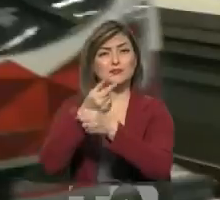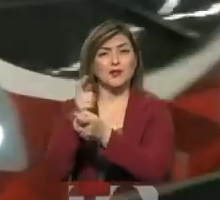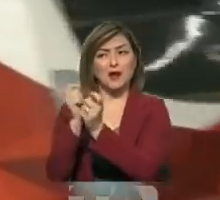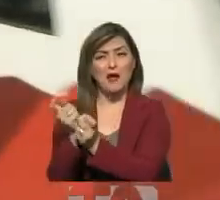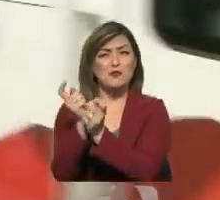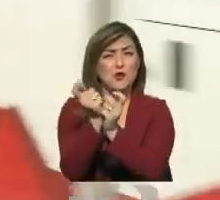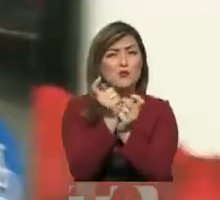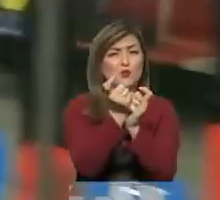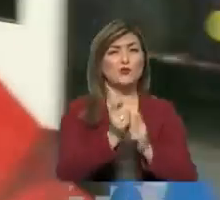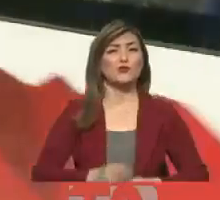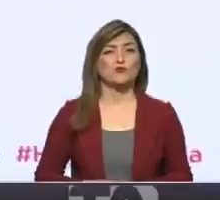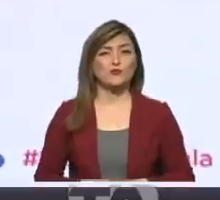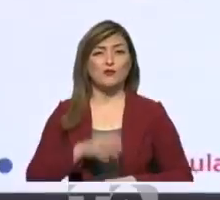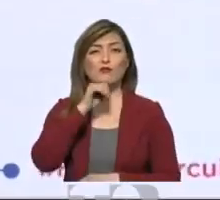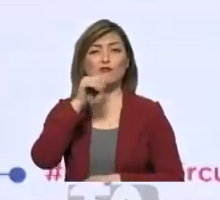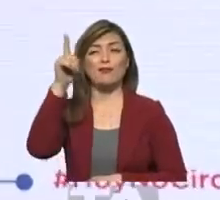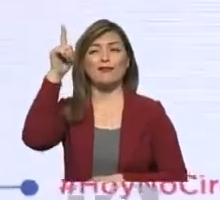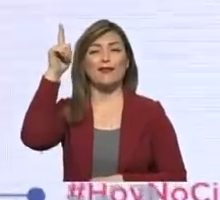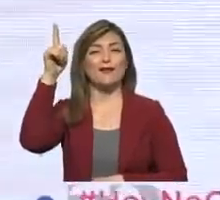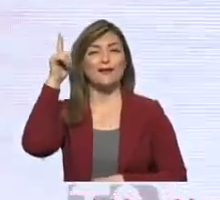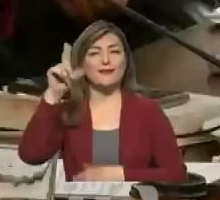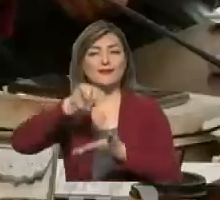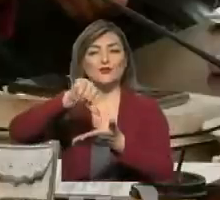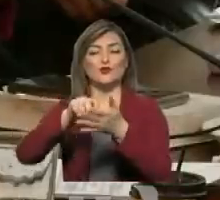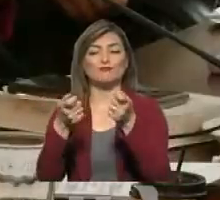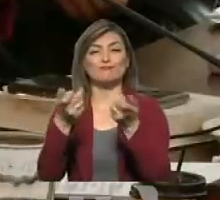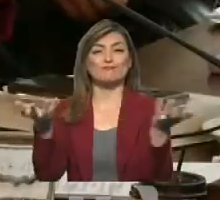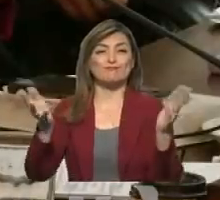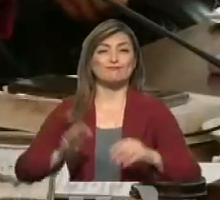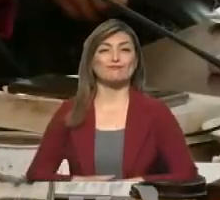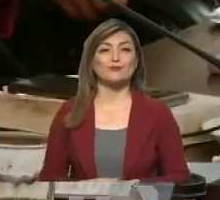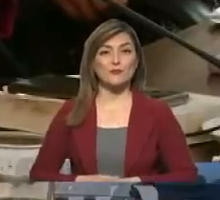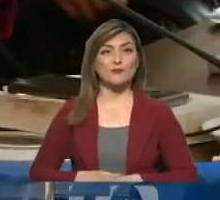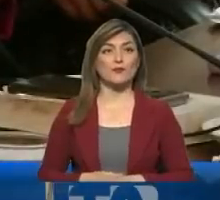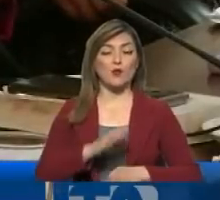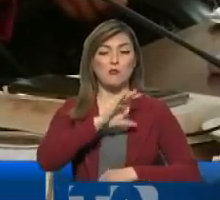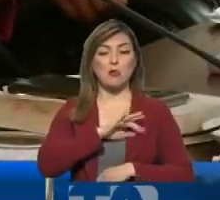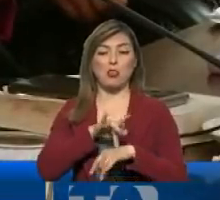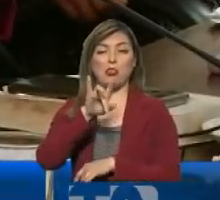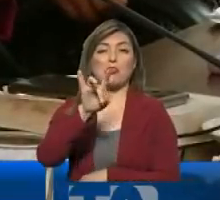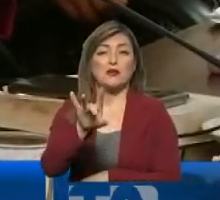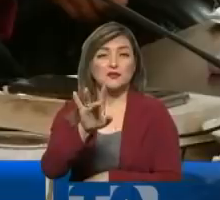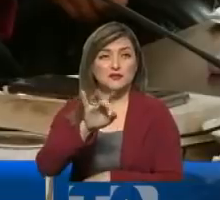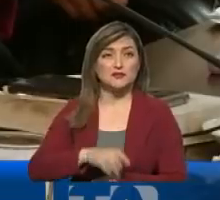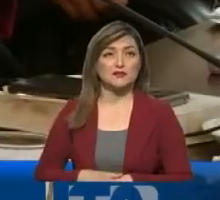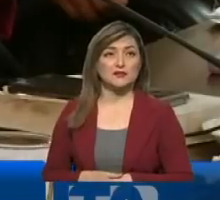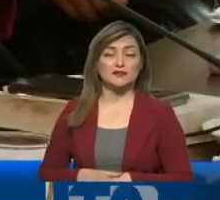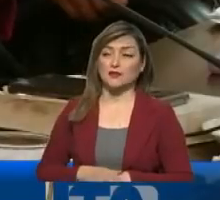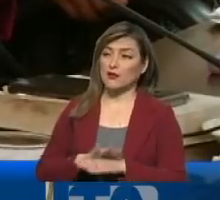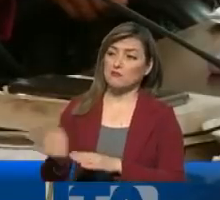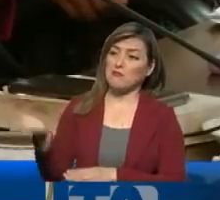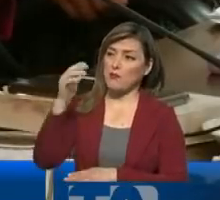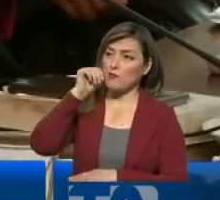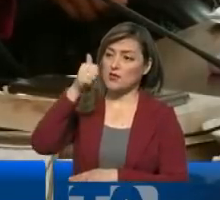varias instituciones y la falta de liderazgo en la urbe. Este municipio está abandonado y si no, les invito a que